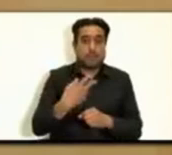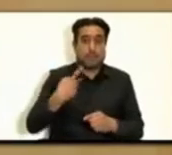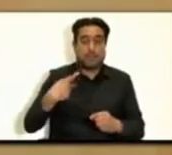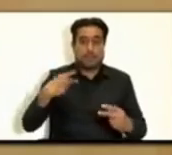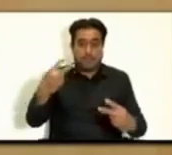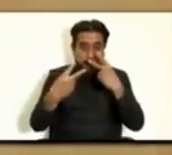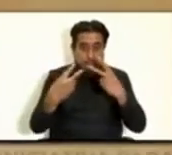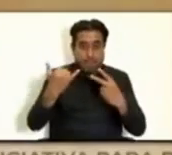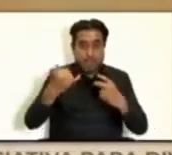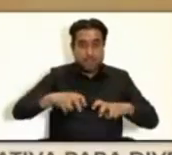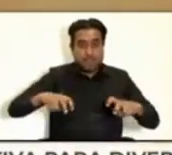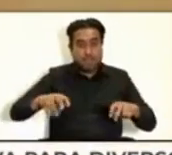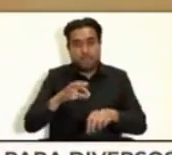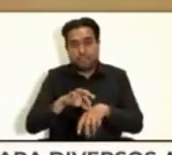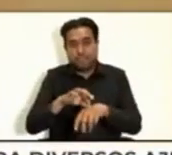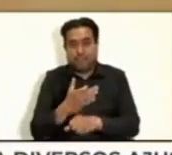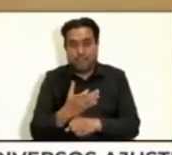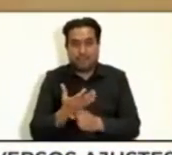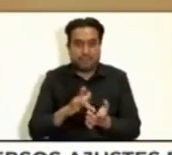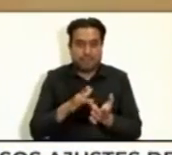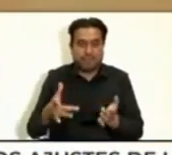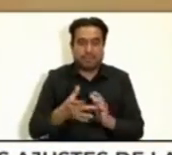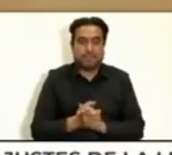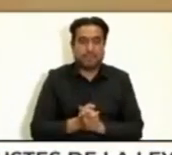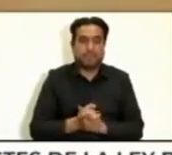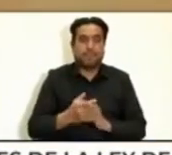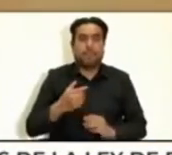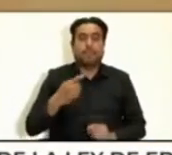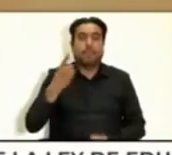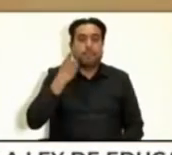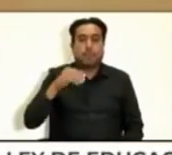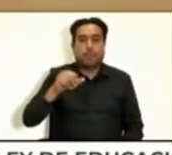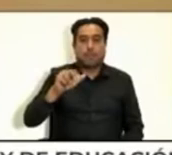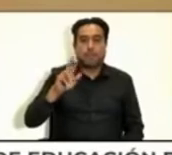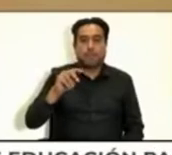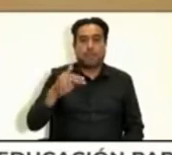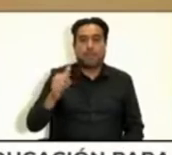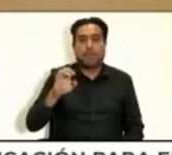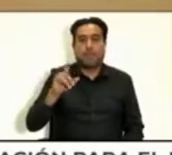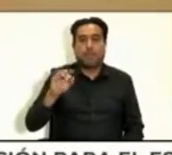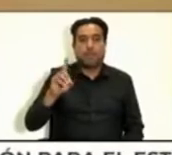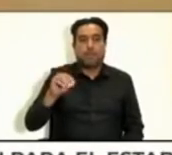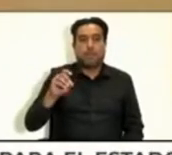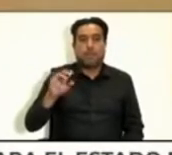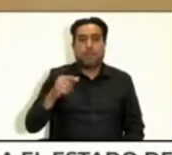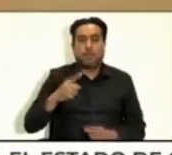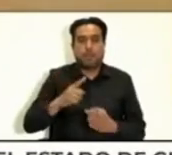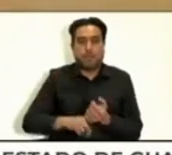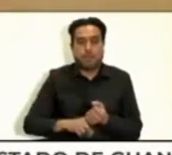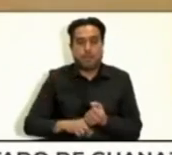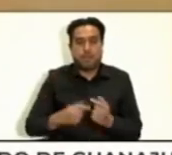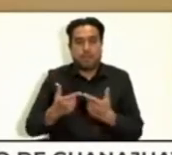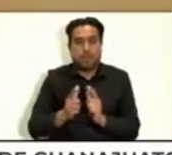ven a través de los medios remotos la que suscribe diputada martha edith moreno valencia integrante del grupo parlamentario